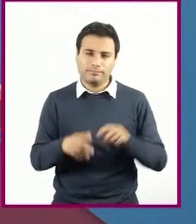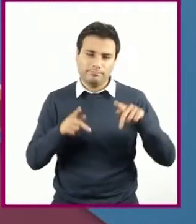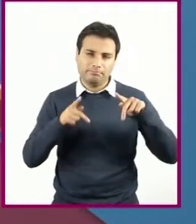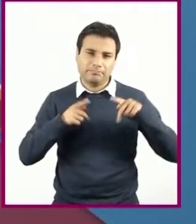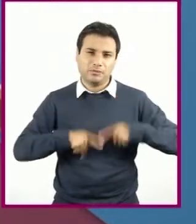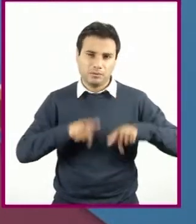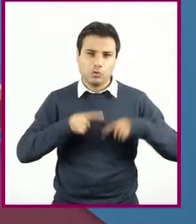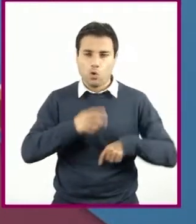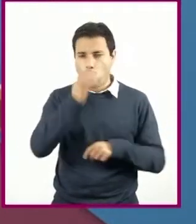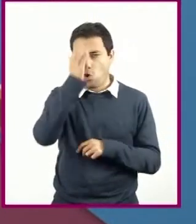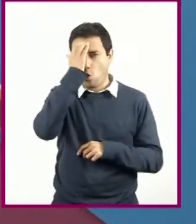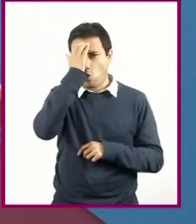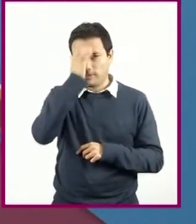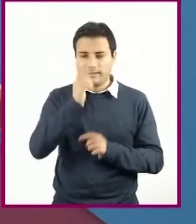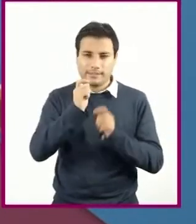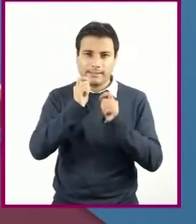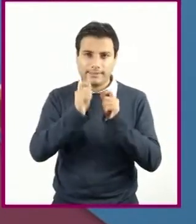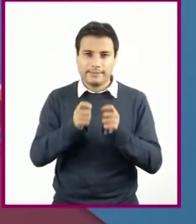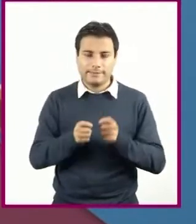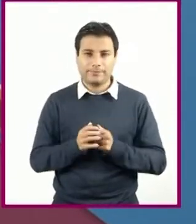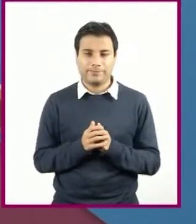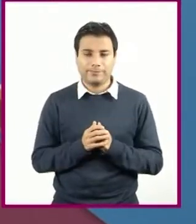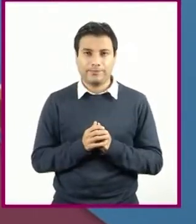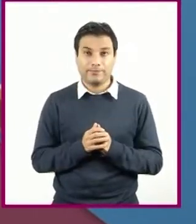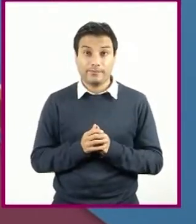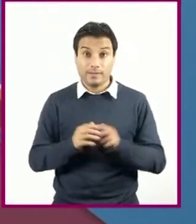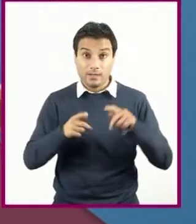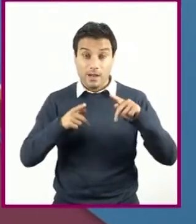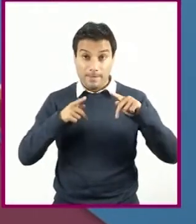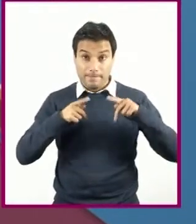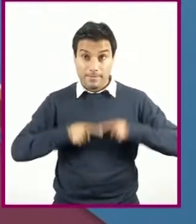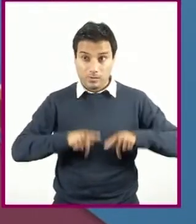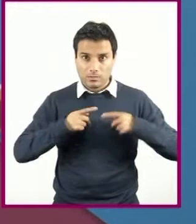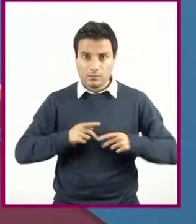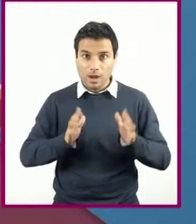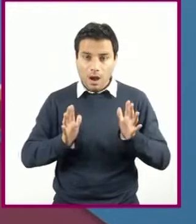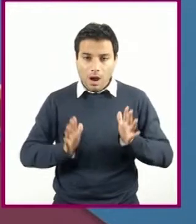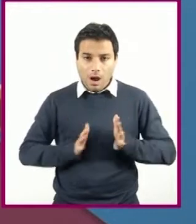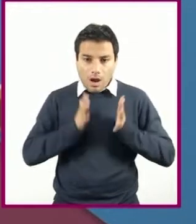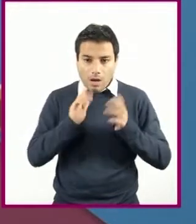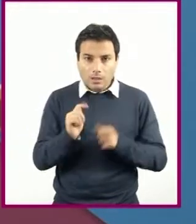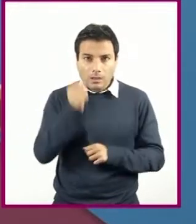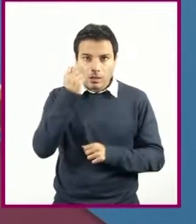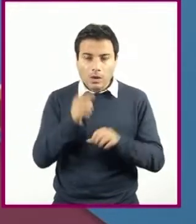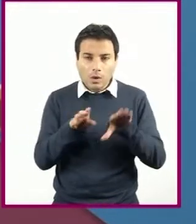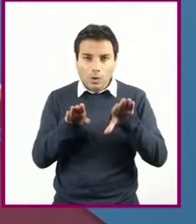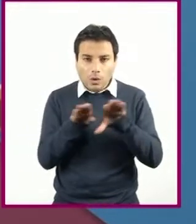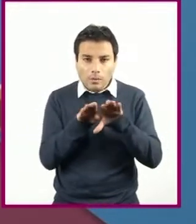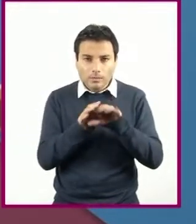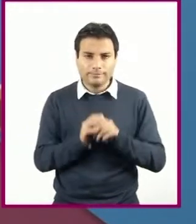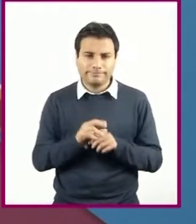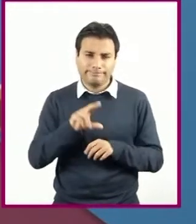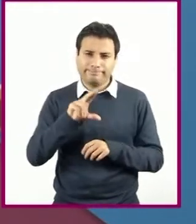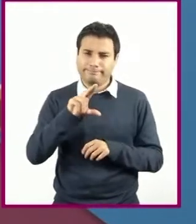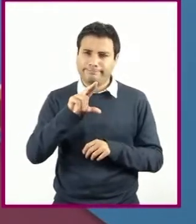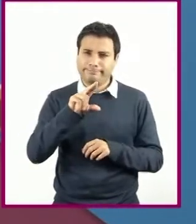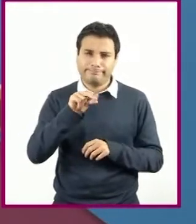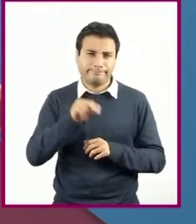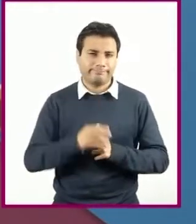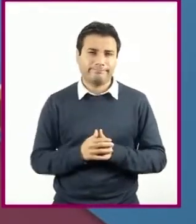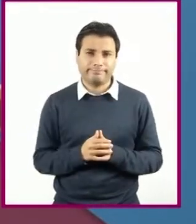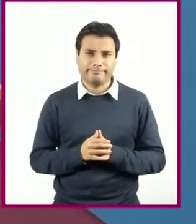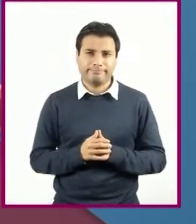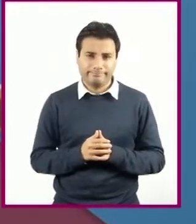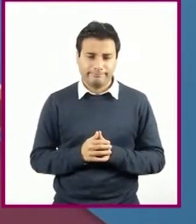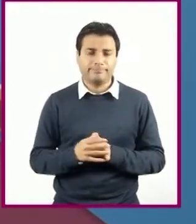ya. Y no se habría sorprendido de que la tecnología consiguiera superar un problema tan obvio y urgente